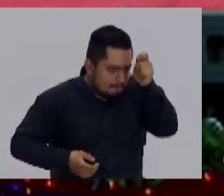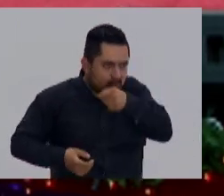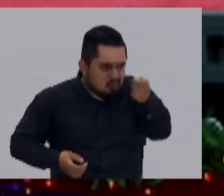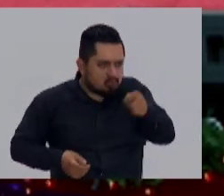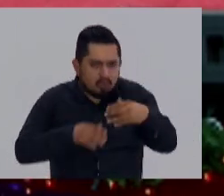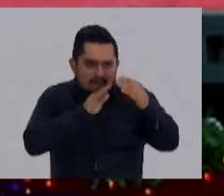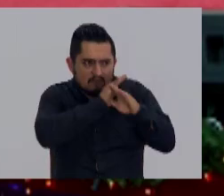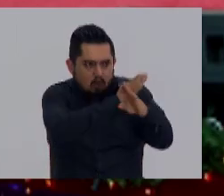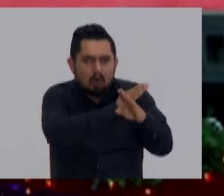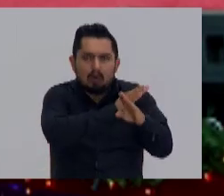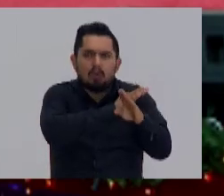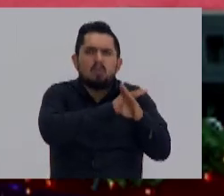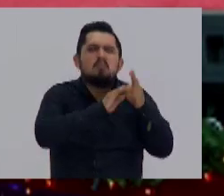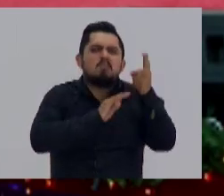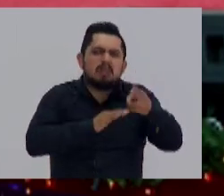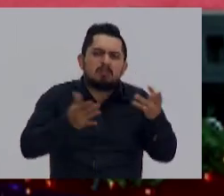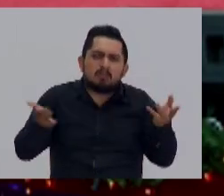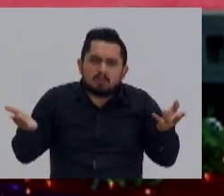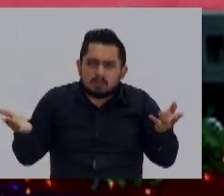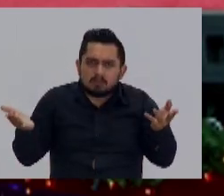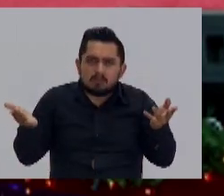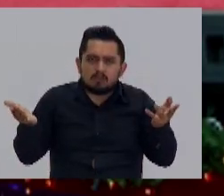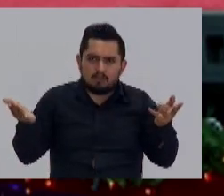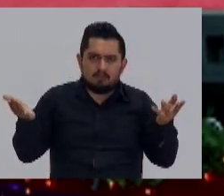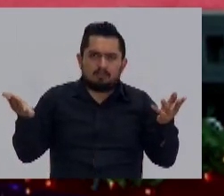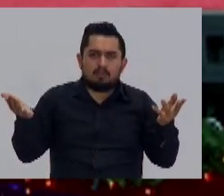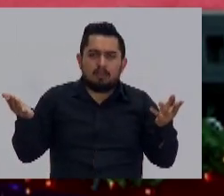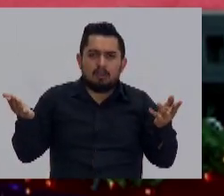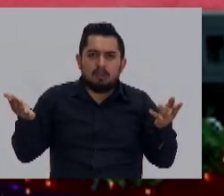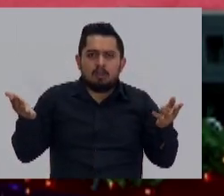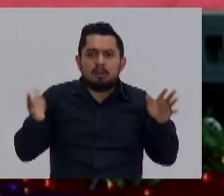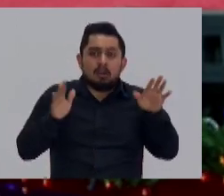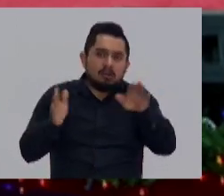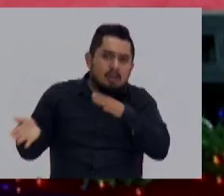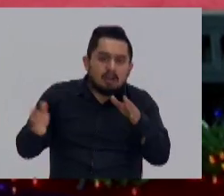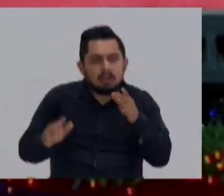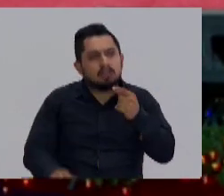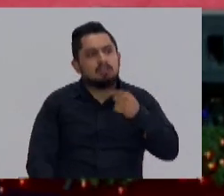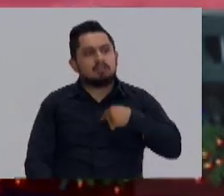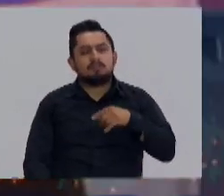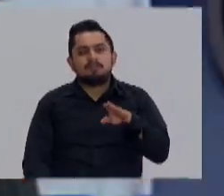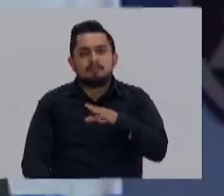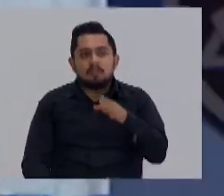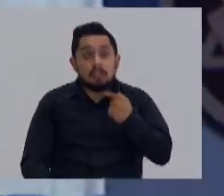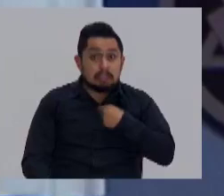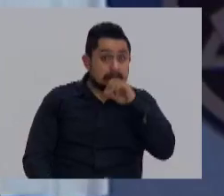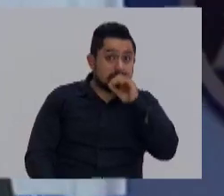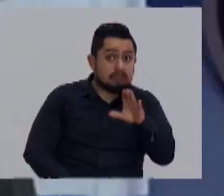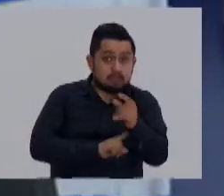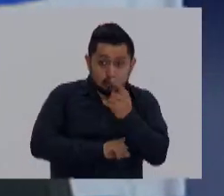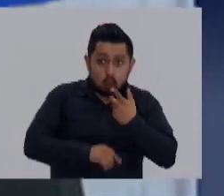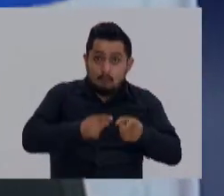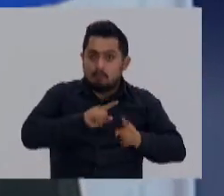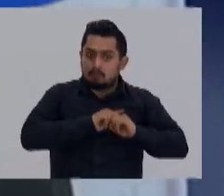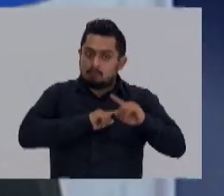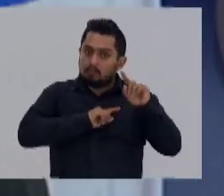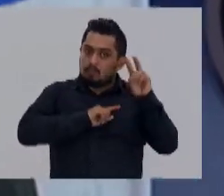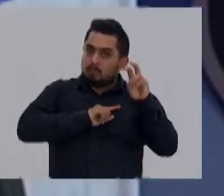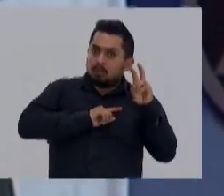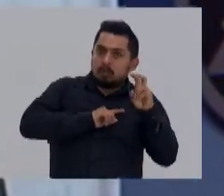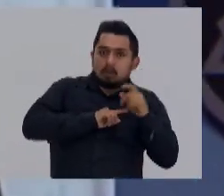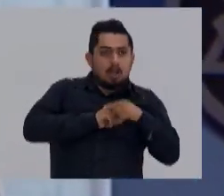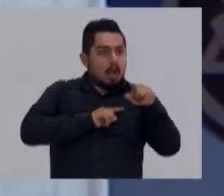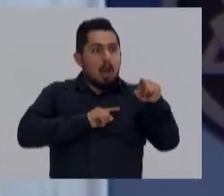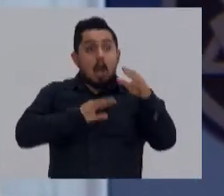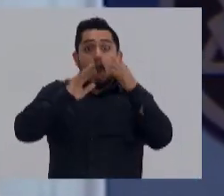¿Y por qué no lo hacemos con el pecado? A veces tú vas y ¿sabe qué decimos nosotros los cristianos? Ya viste,